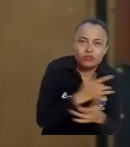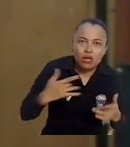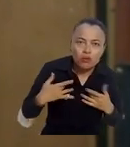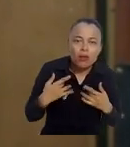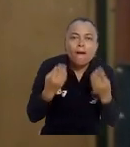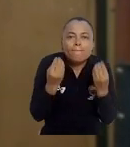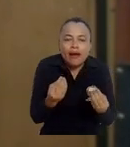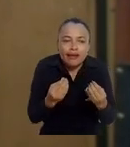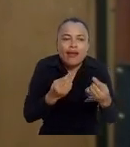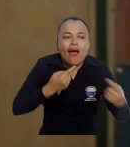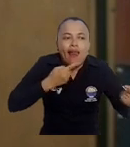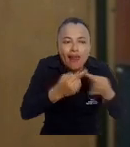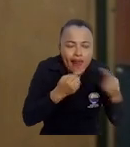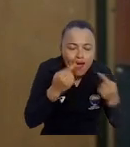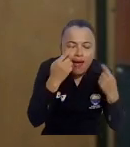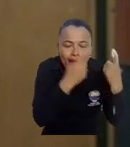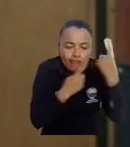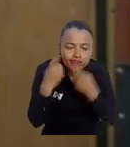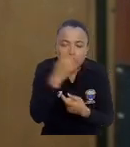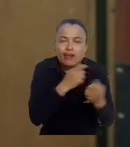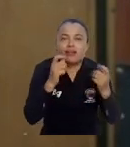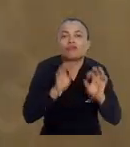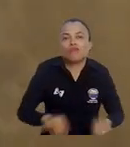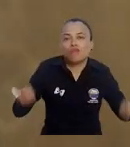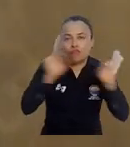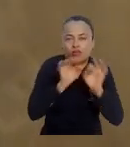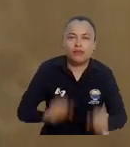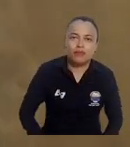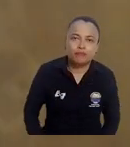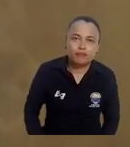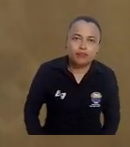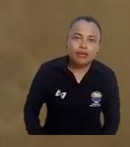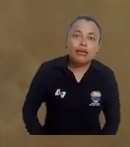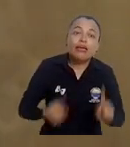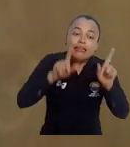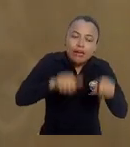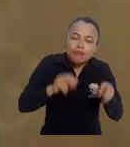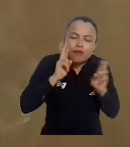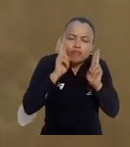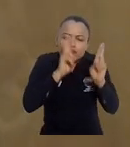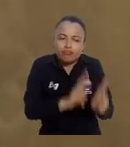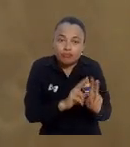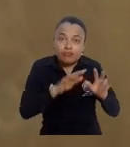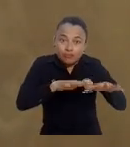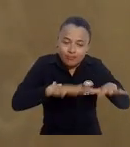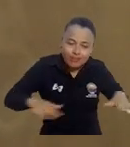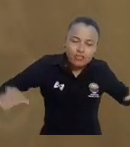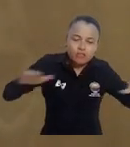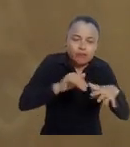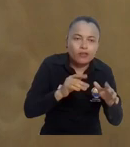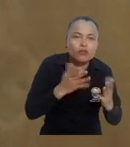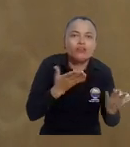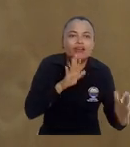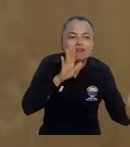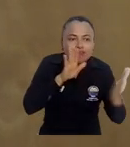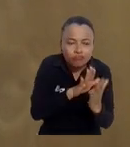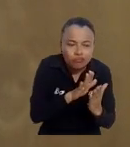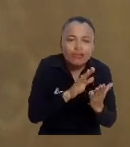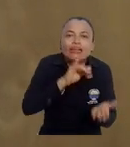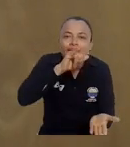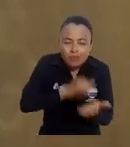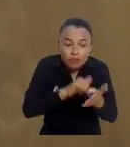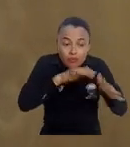sí hacer un análisis, una discusión, comprender y aportar. También reconocer que en este espacio se permite una confrontación, de